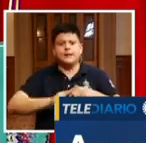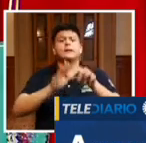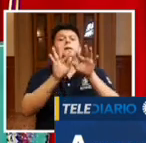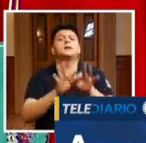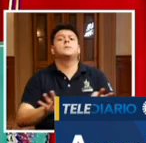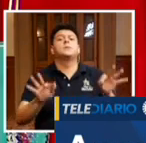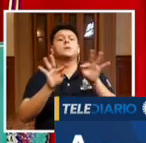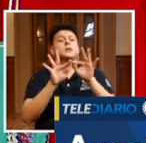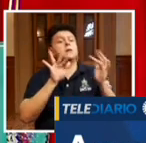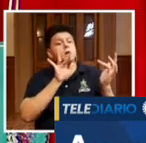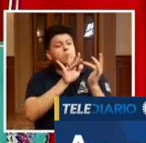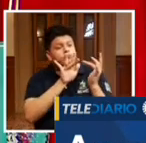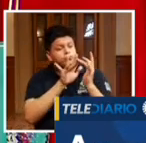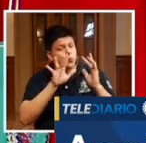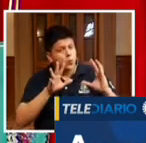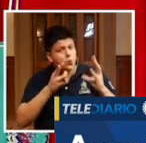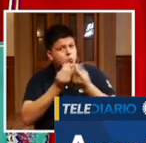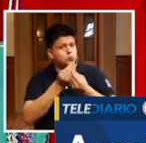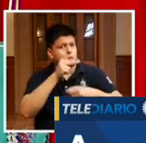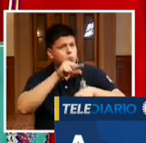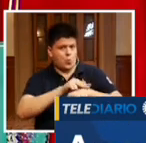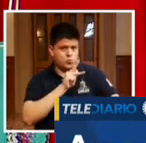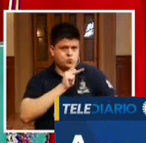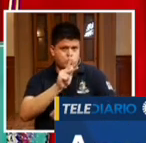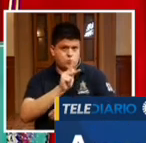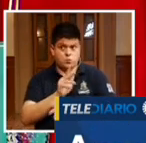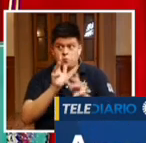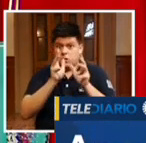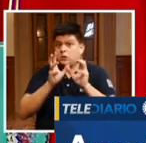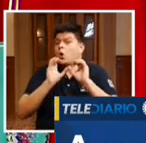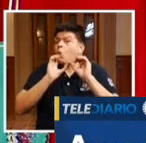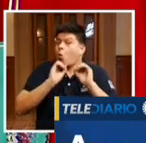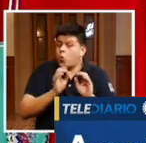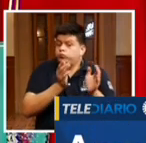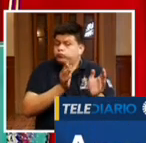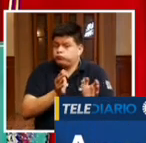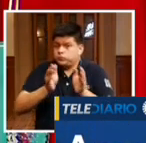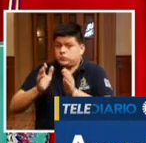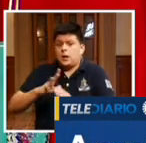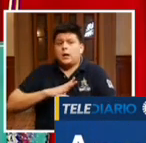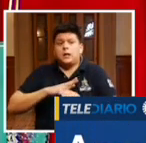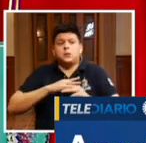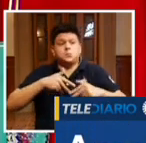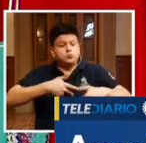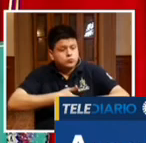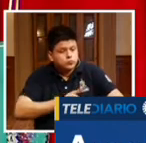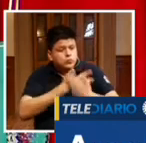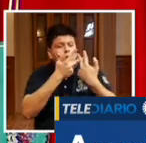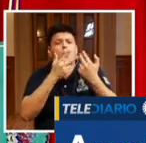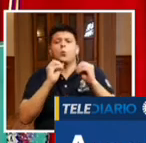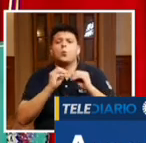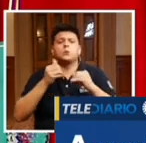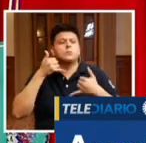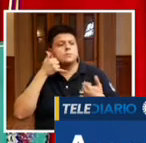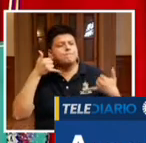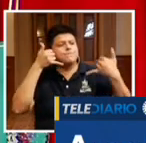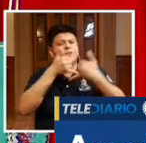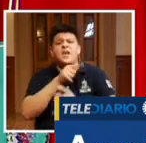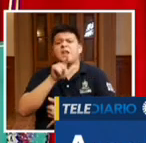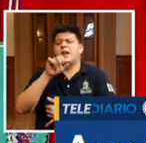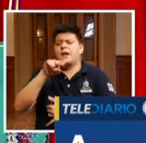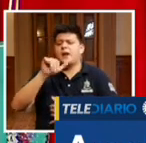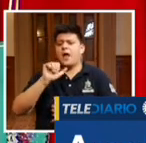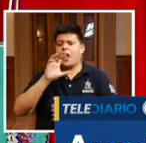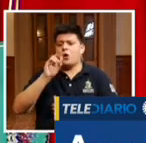en comunicación con tu médico o están las líneas disponibles, la línea COVID y video